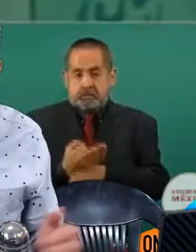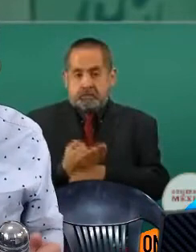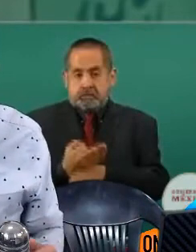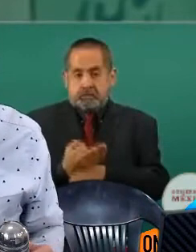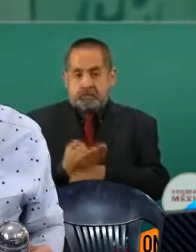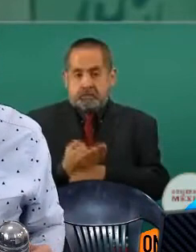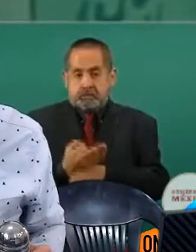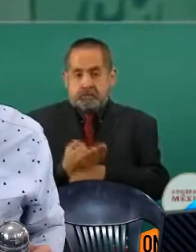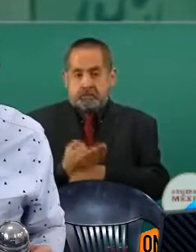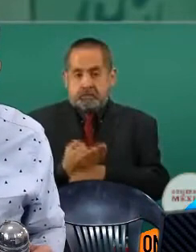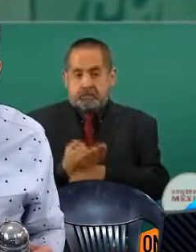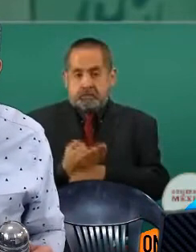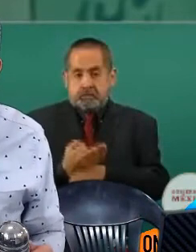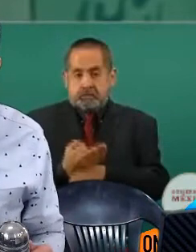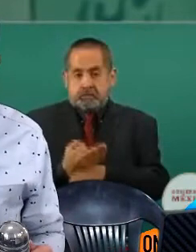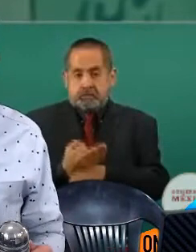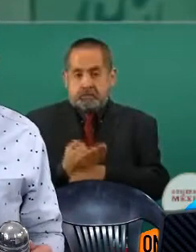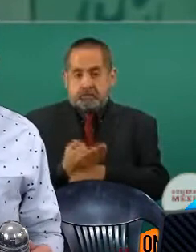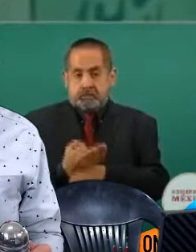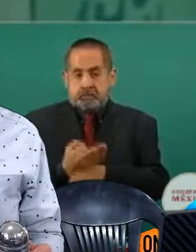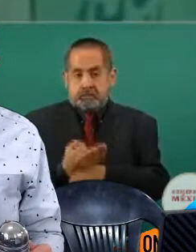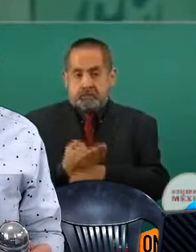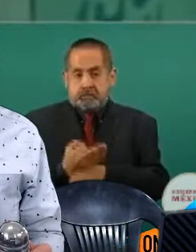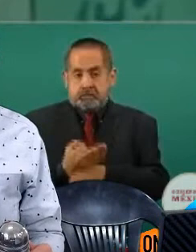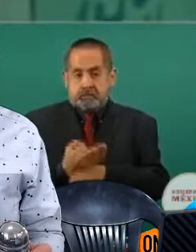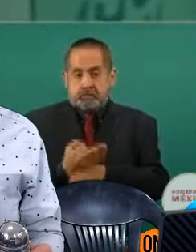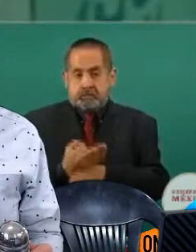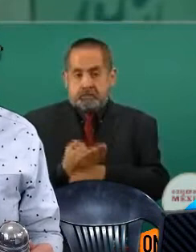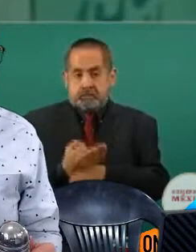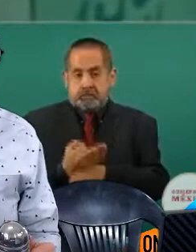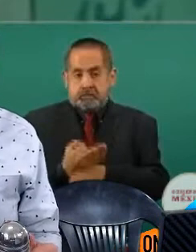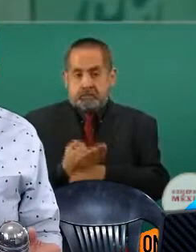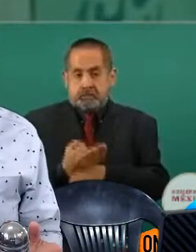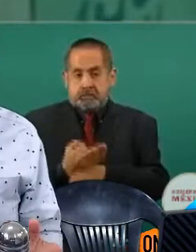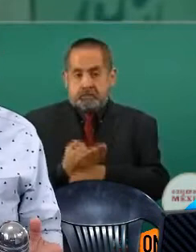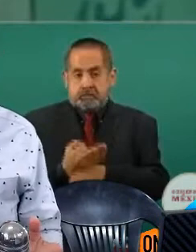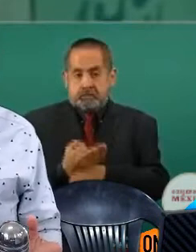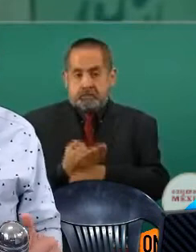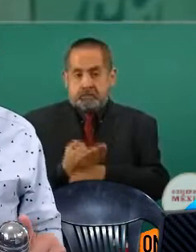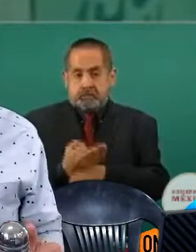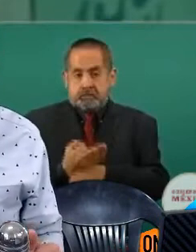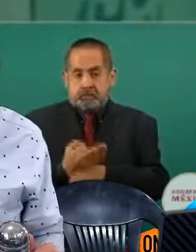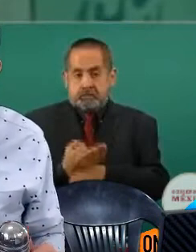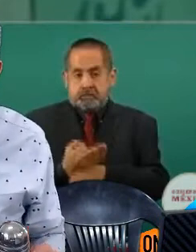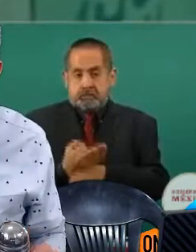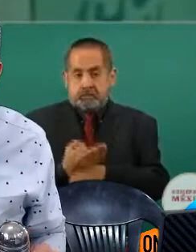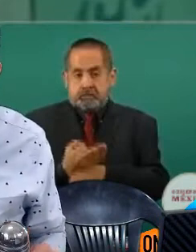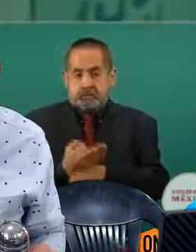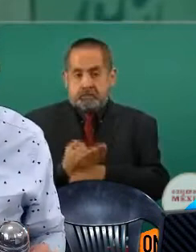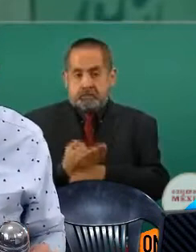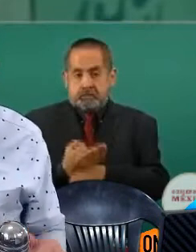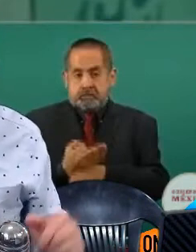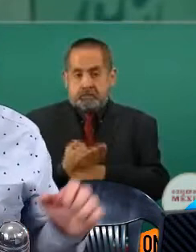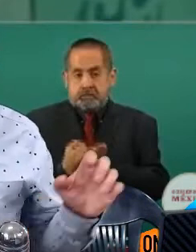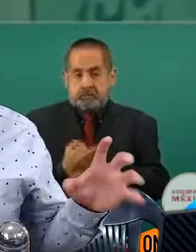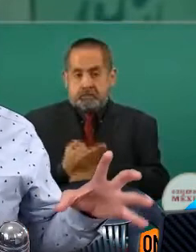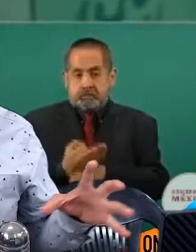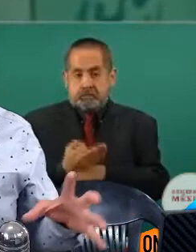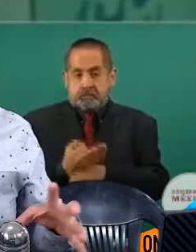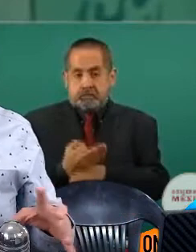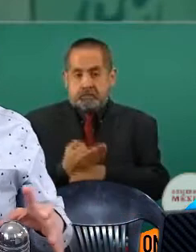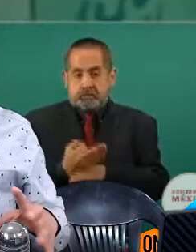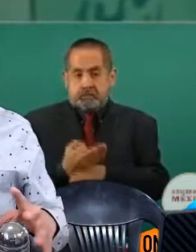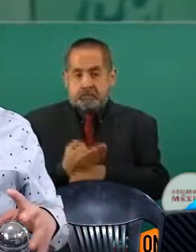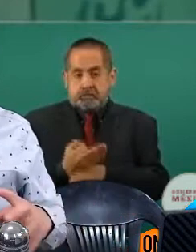absolutamente, los hemos perdido. Y están tratando de dar patadas de ahogado,